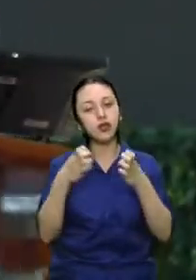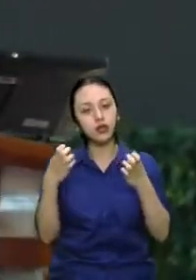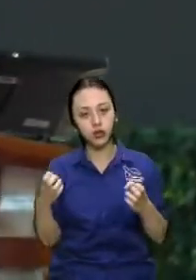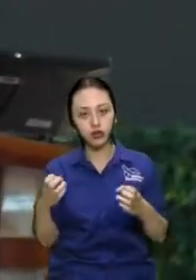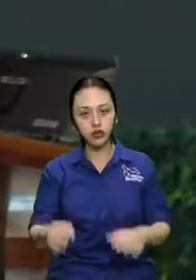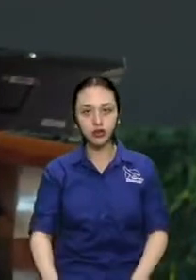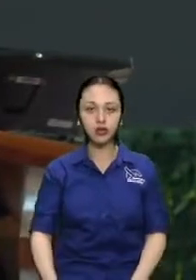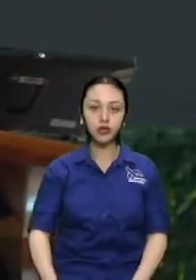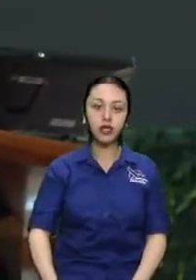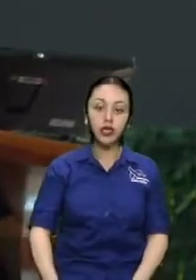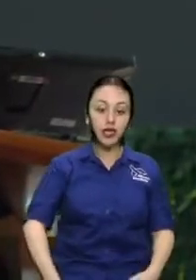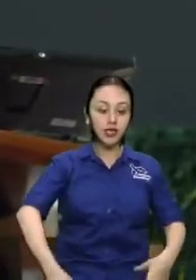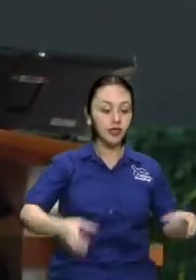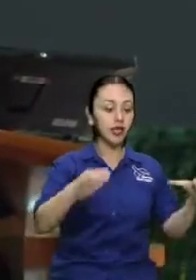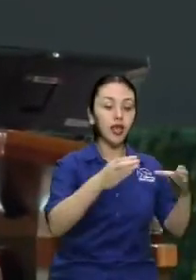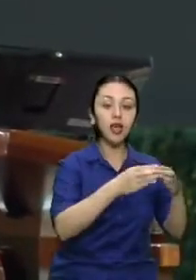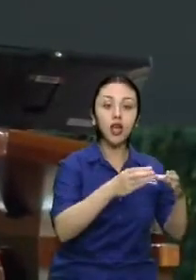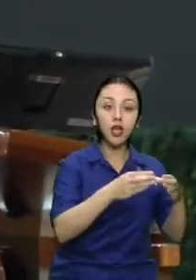el Chinabajul,